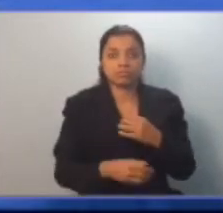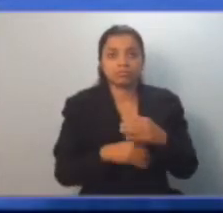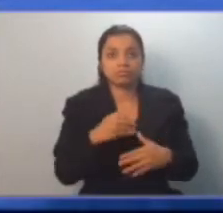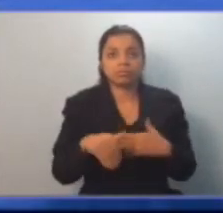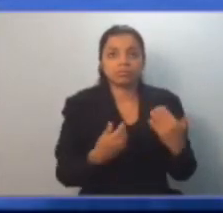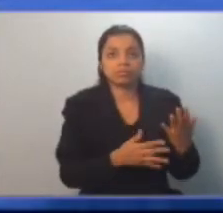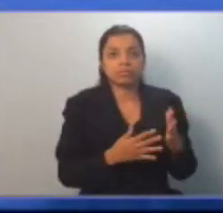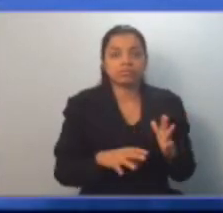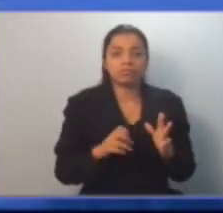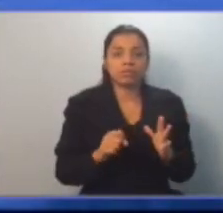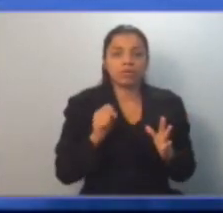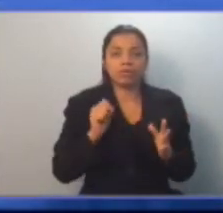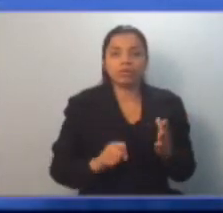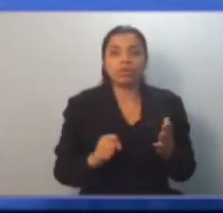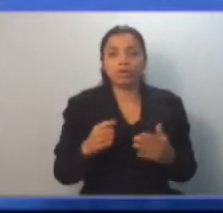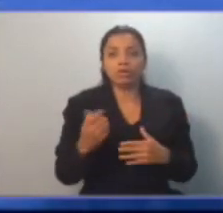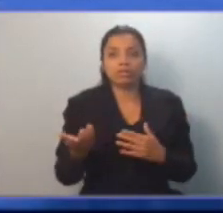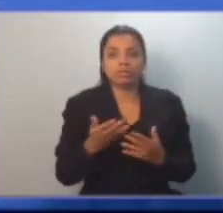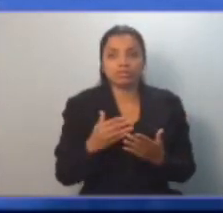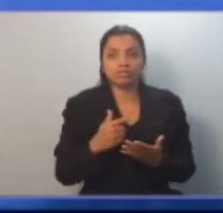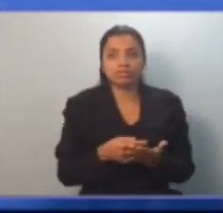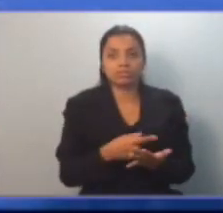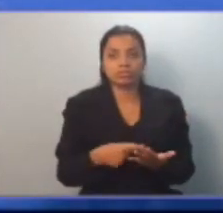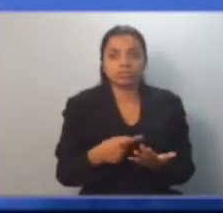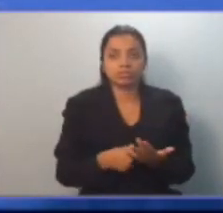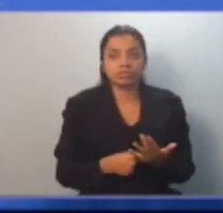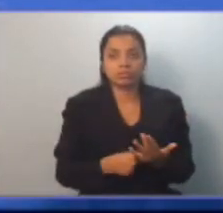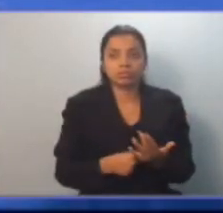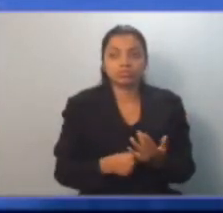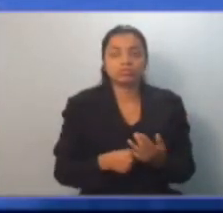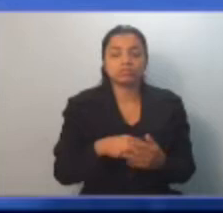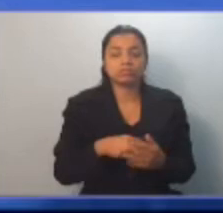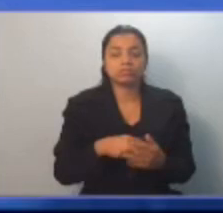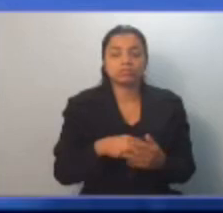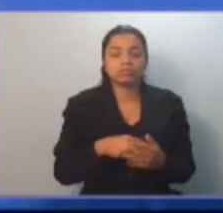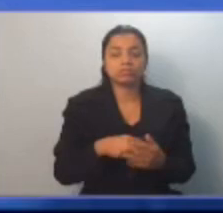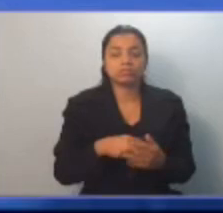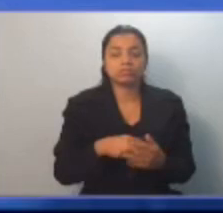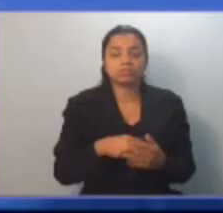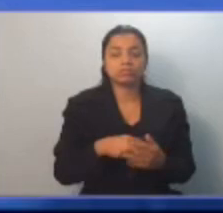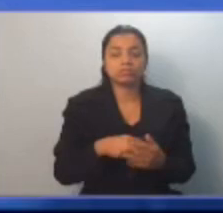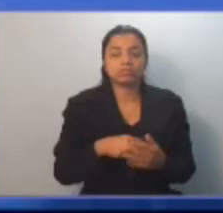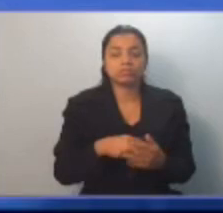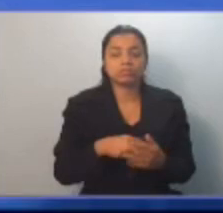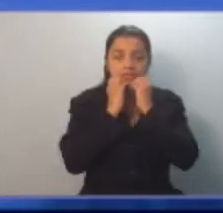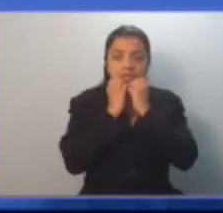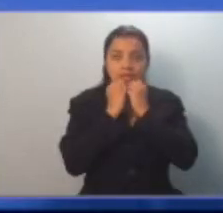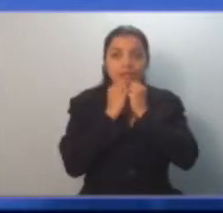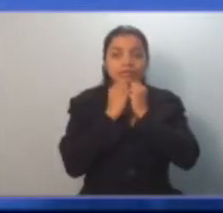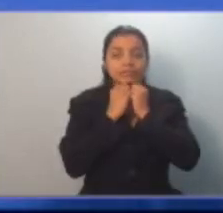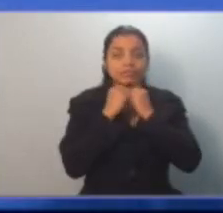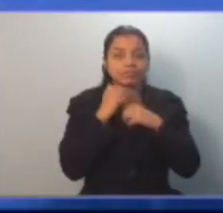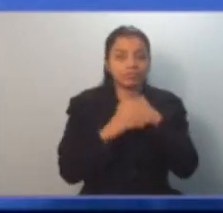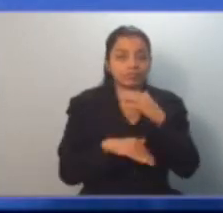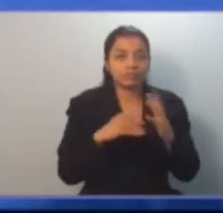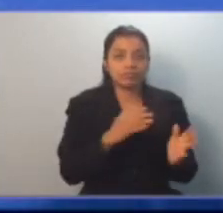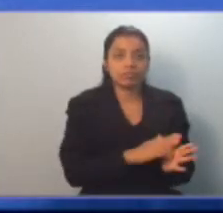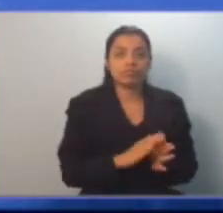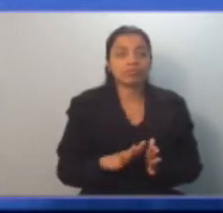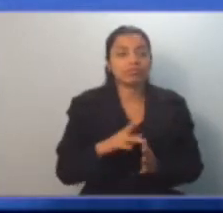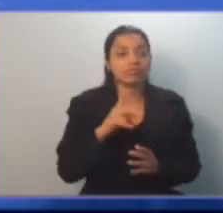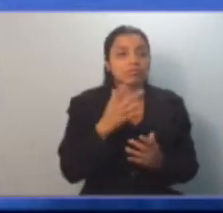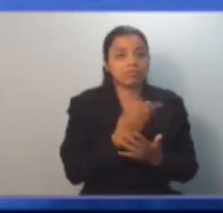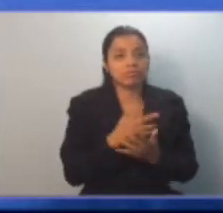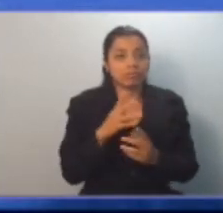diligenciamiento de las solicitudes que hace cada uno de los usuarios y crear la administración y custodia de los protocolos para evitar cualquier